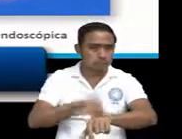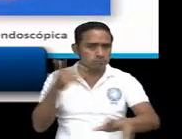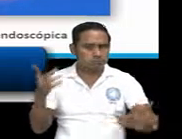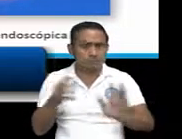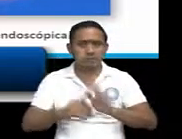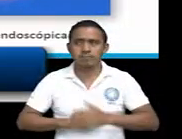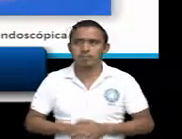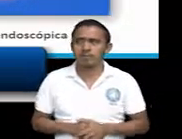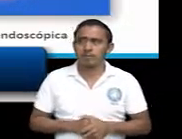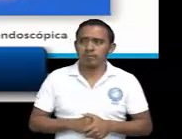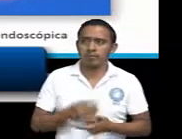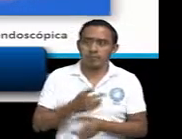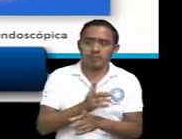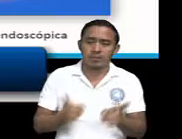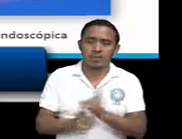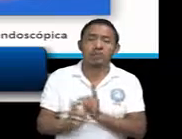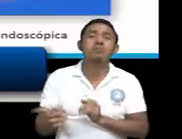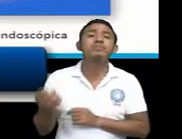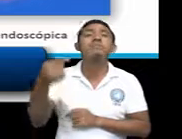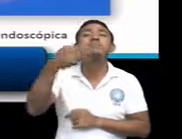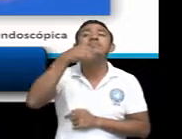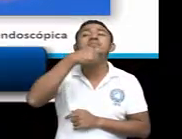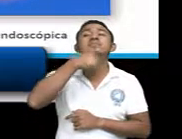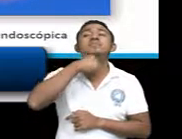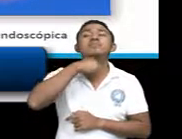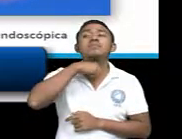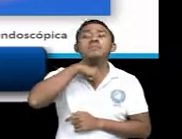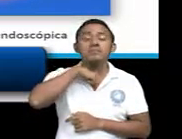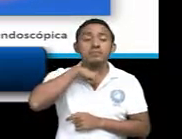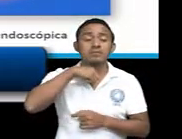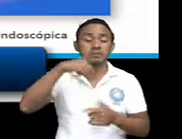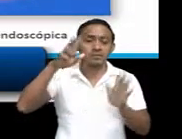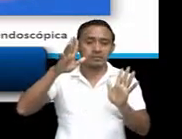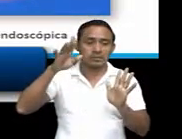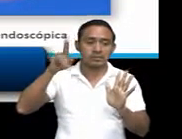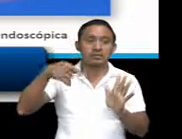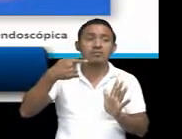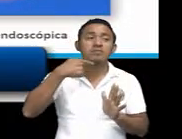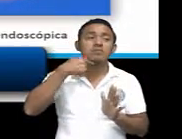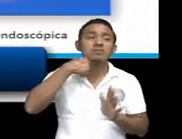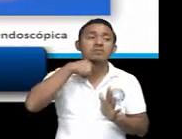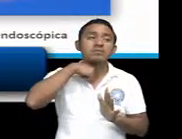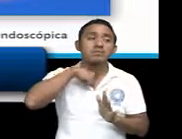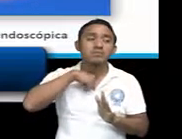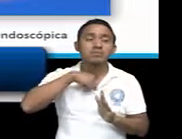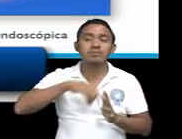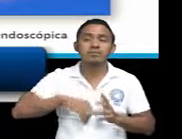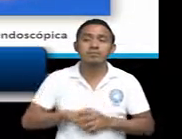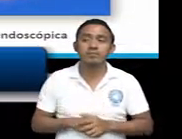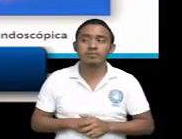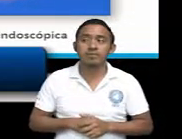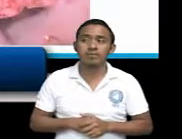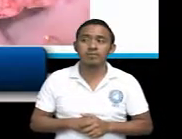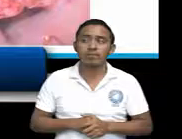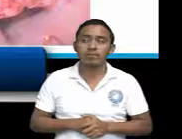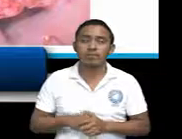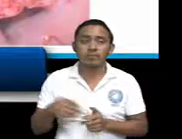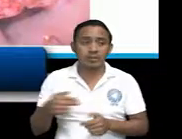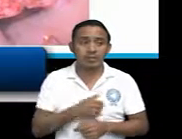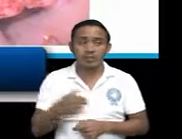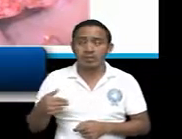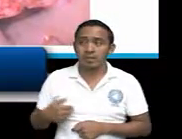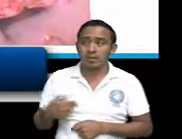agua, tiene que hacerse una endoscopía para diagnosticar las varices esofágicas. Pero generalmente pues no se realiza,